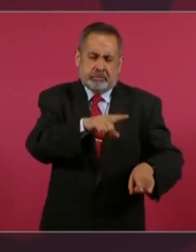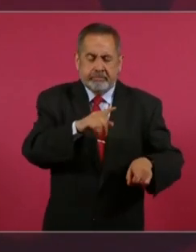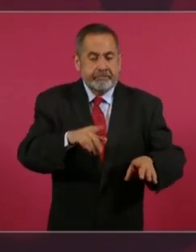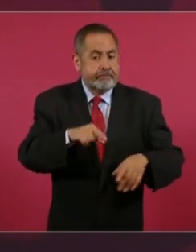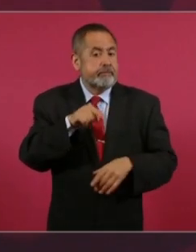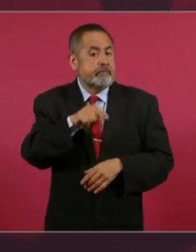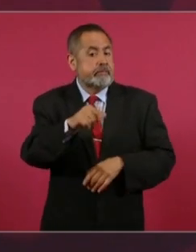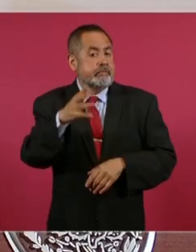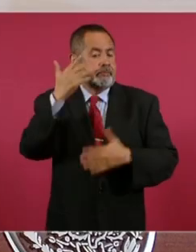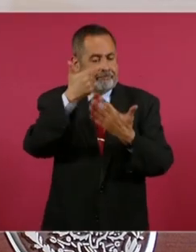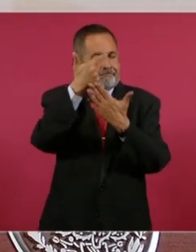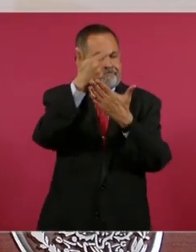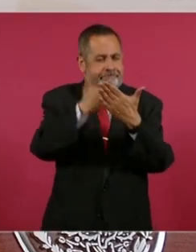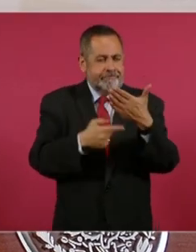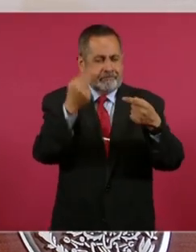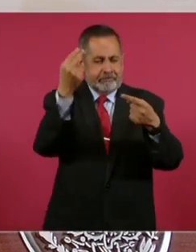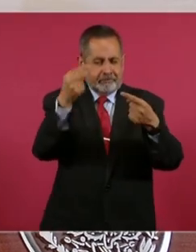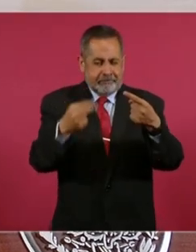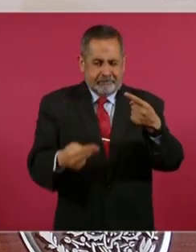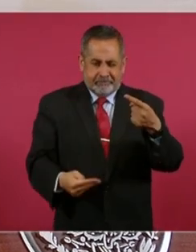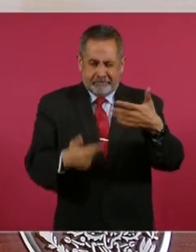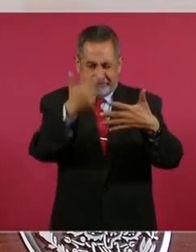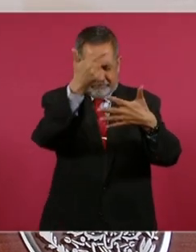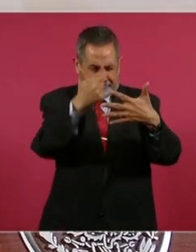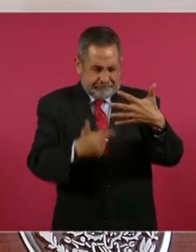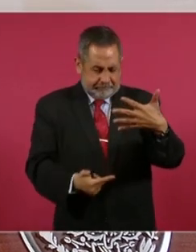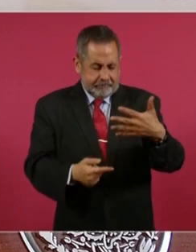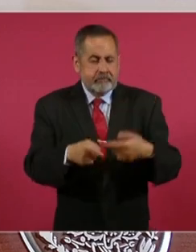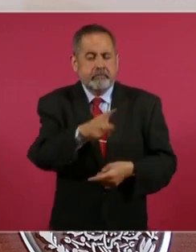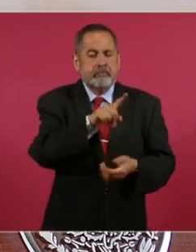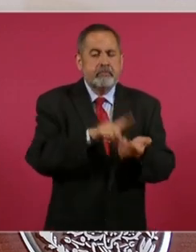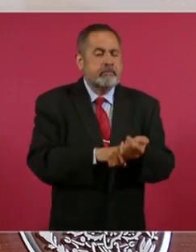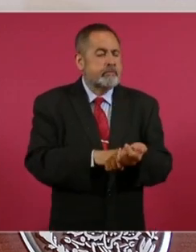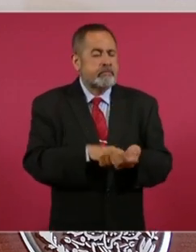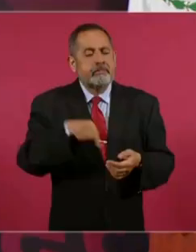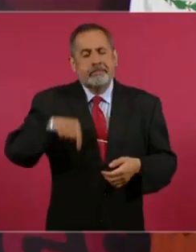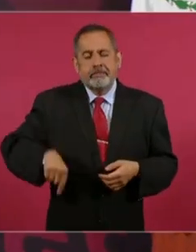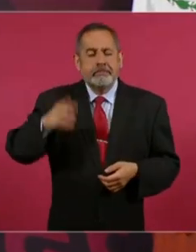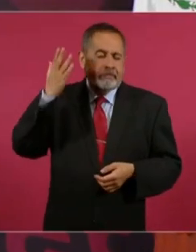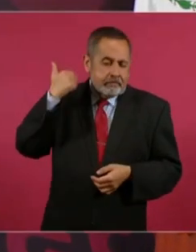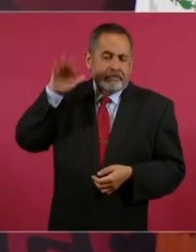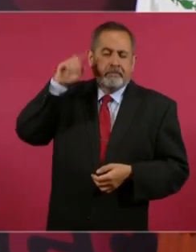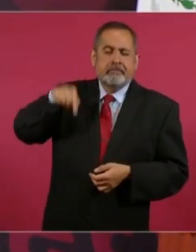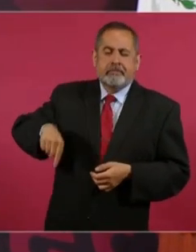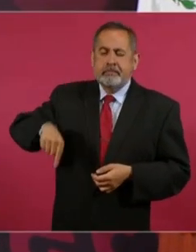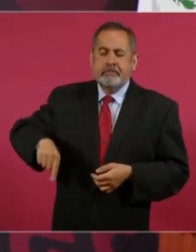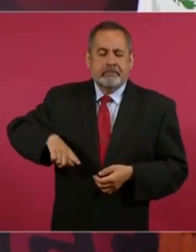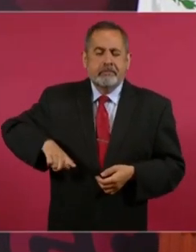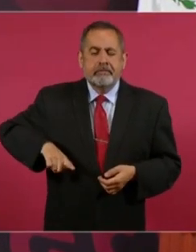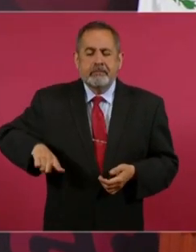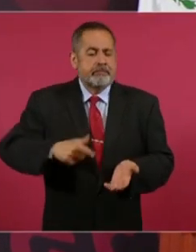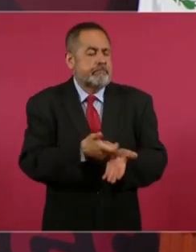ella aparecía en la lista de los que recibían aquí